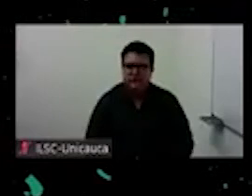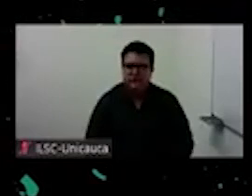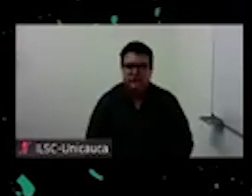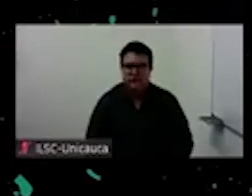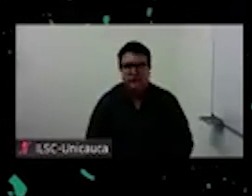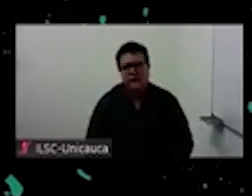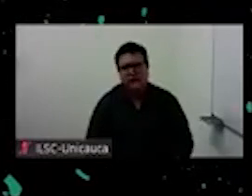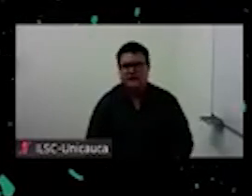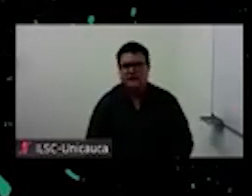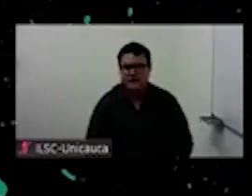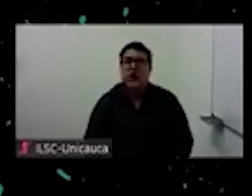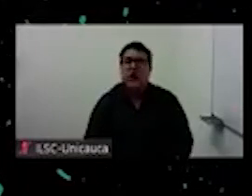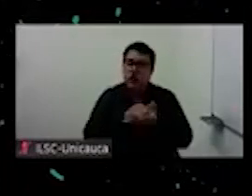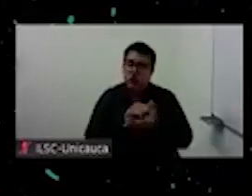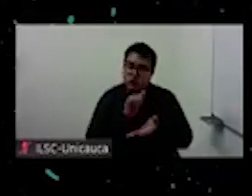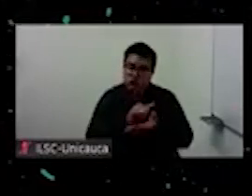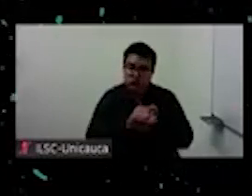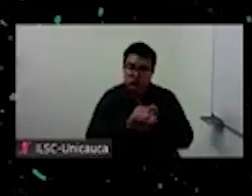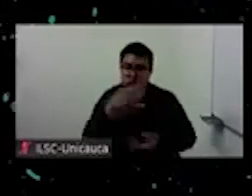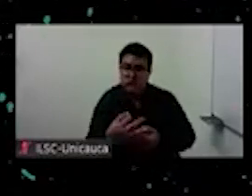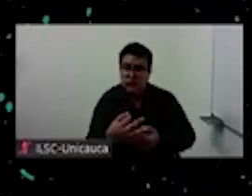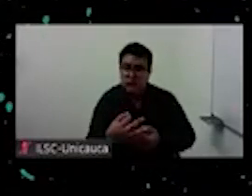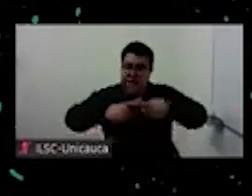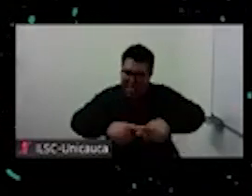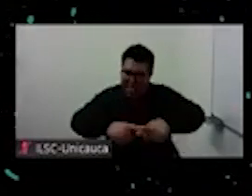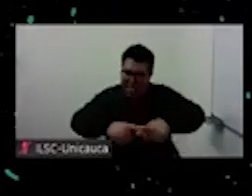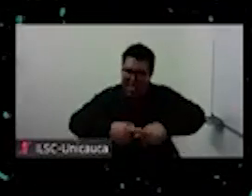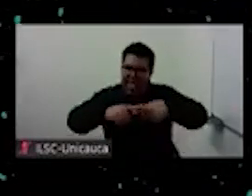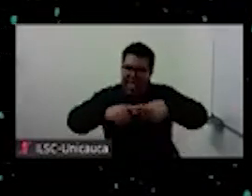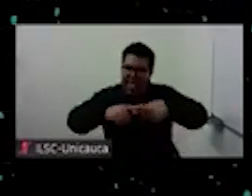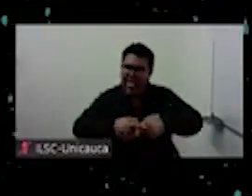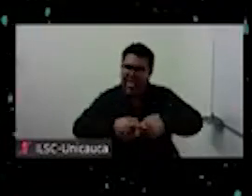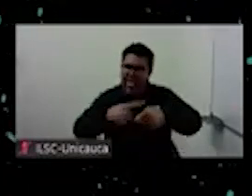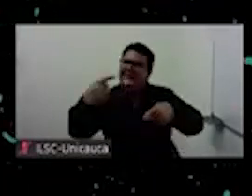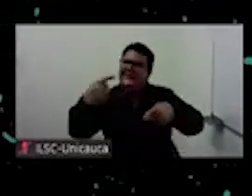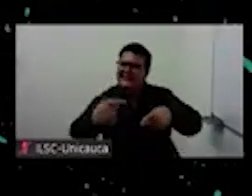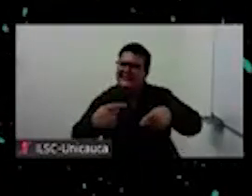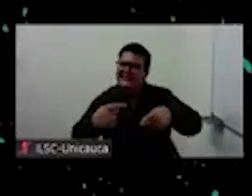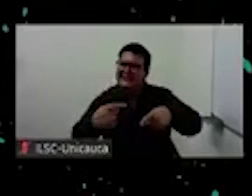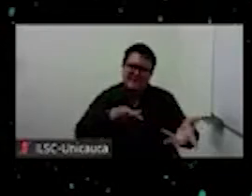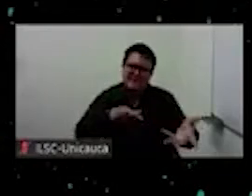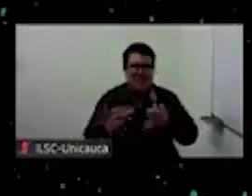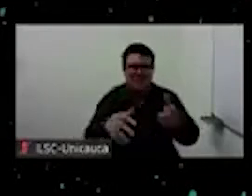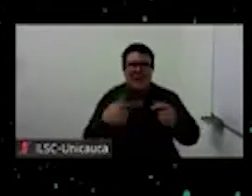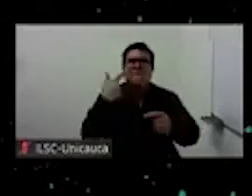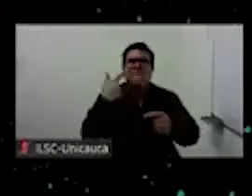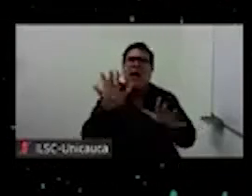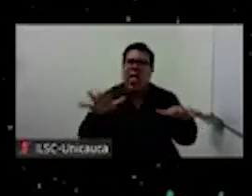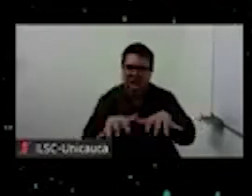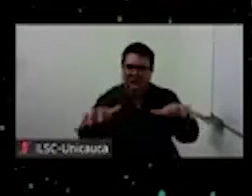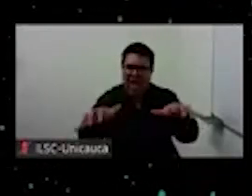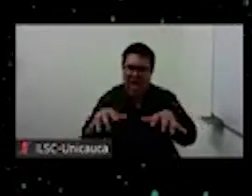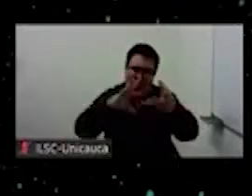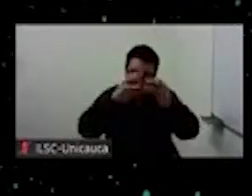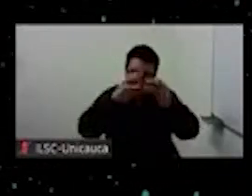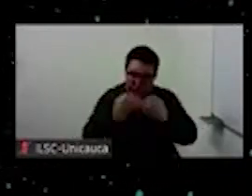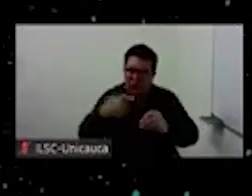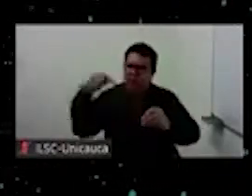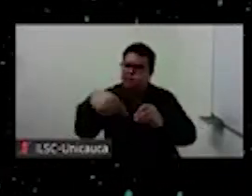Es así como el tejido se configura como un mecanismo donde se puede